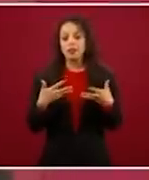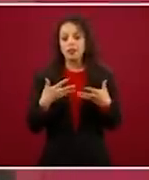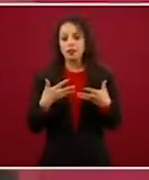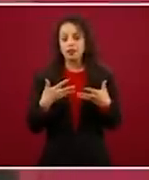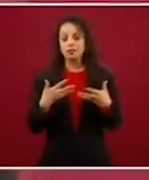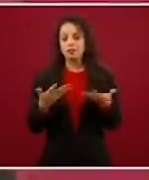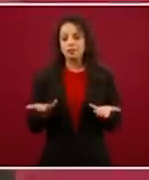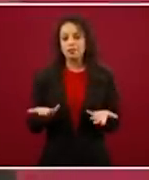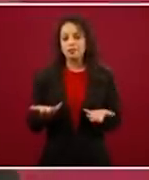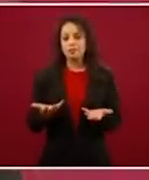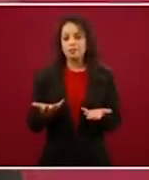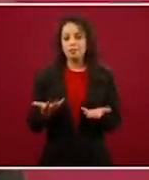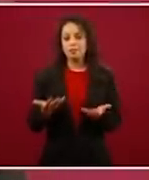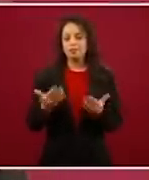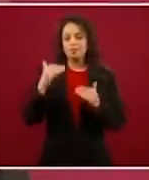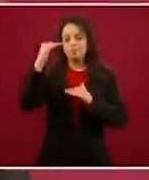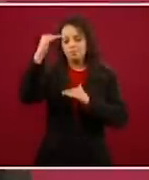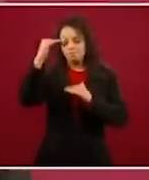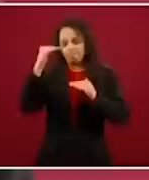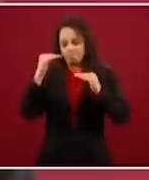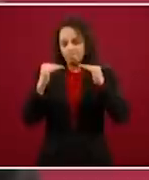una monstruosa desigualdad